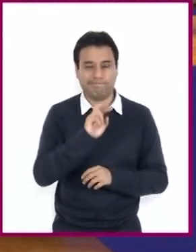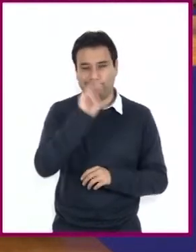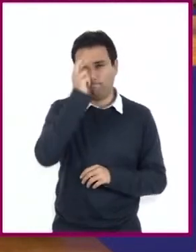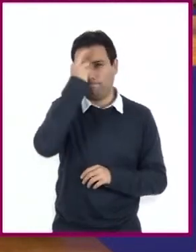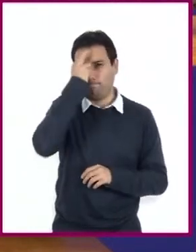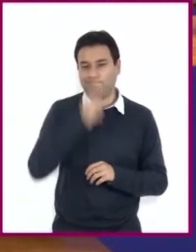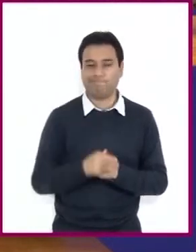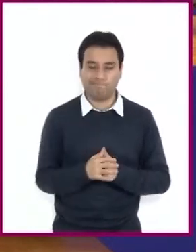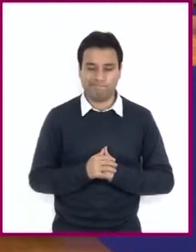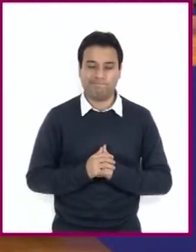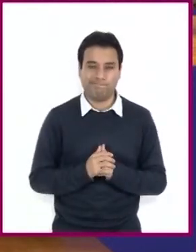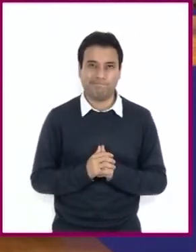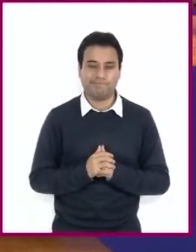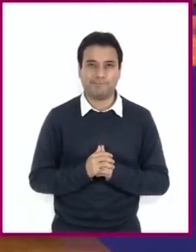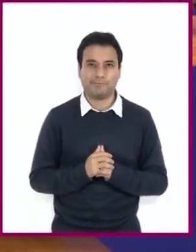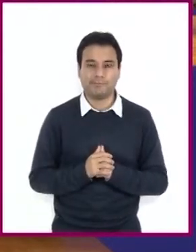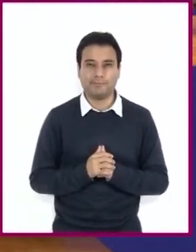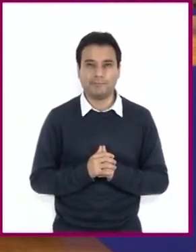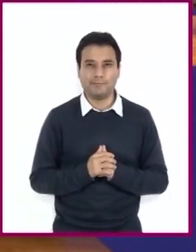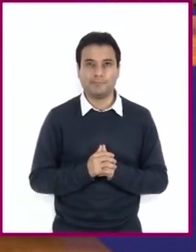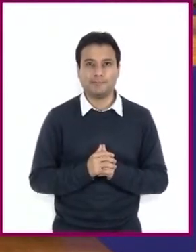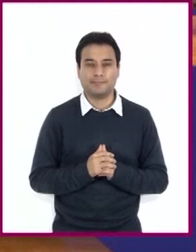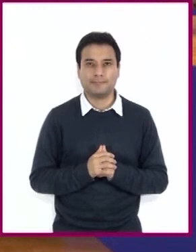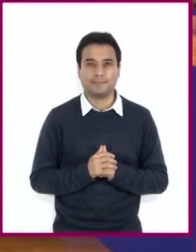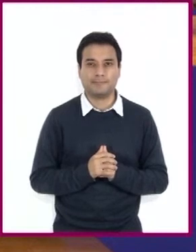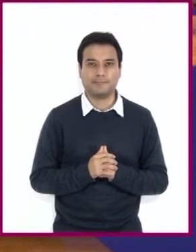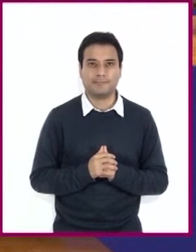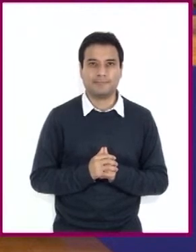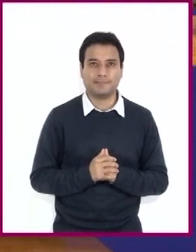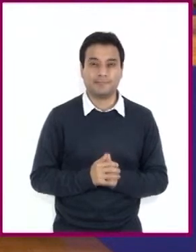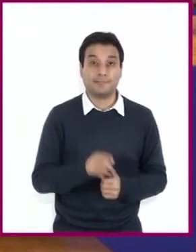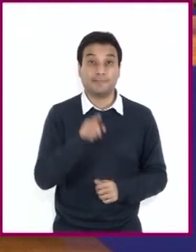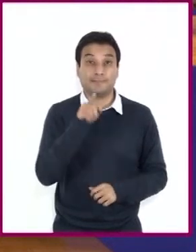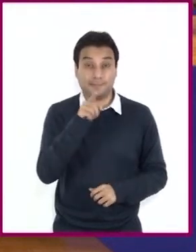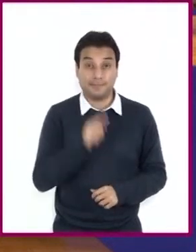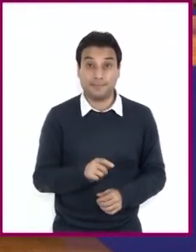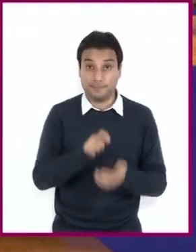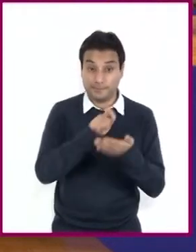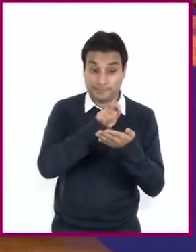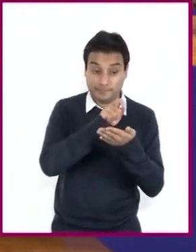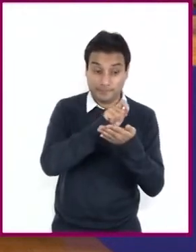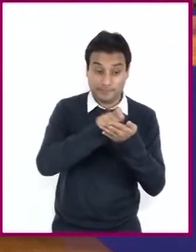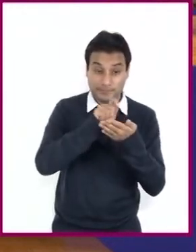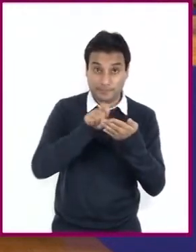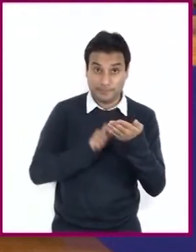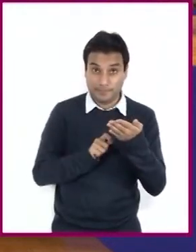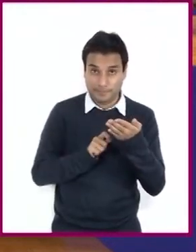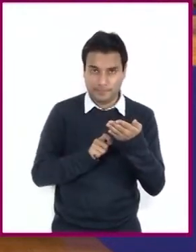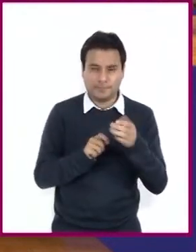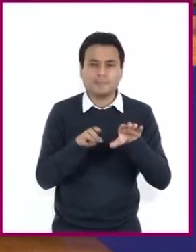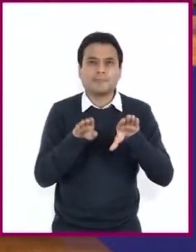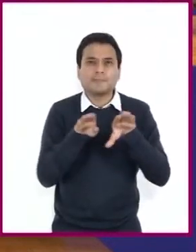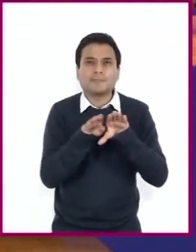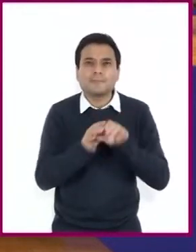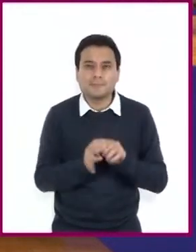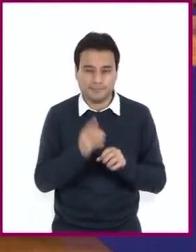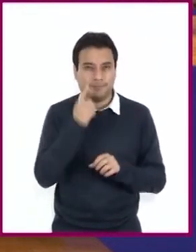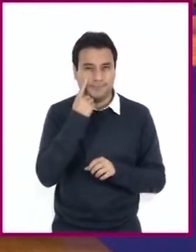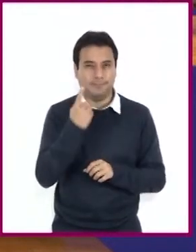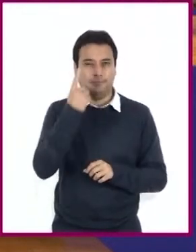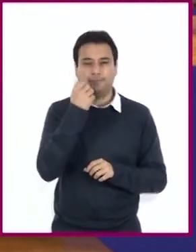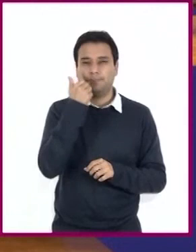precisión sus observaciones. Observen las notas de observación que uno de sus compañeros realizó sobre